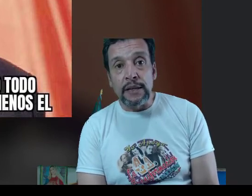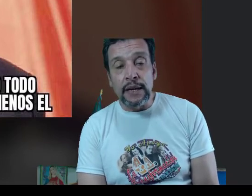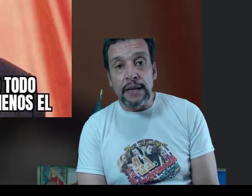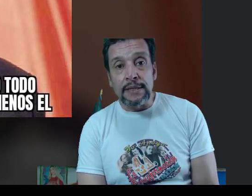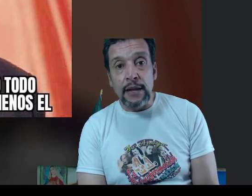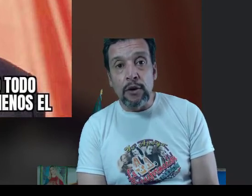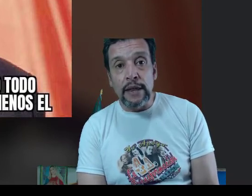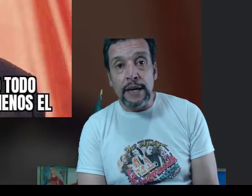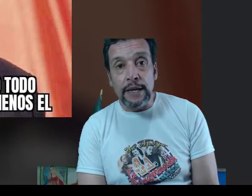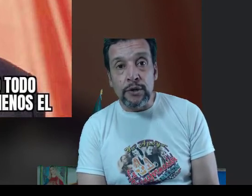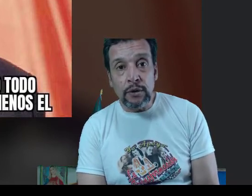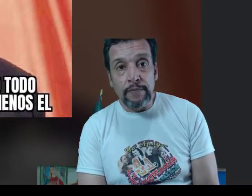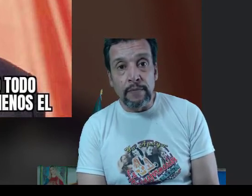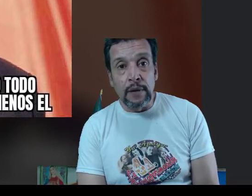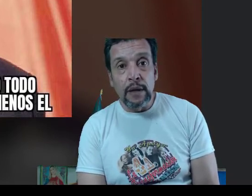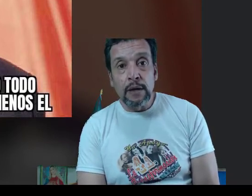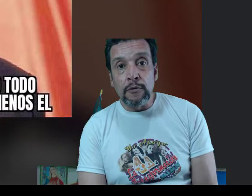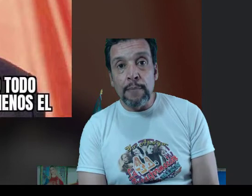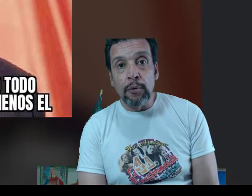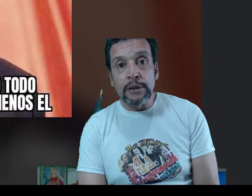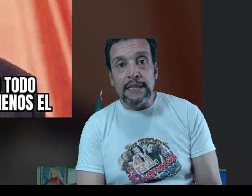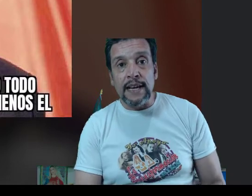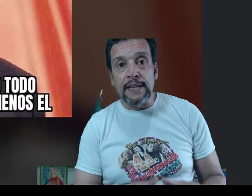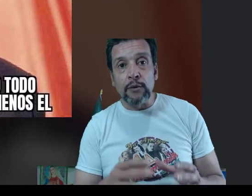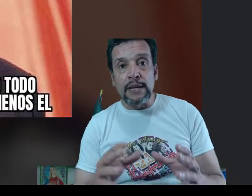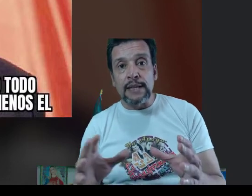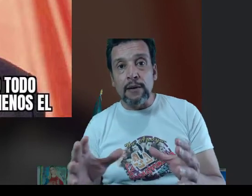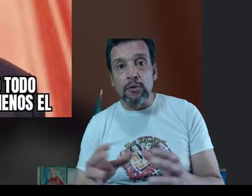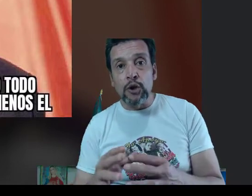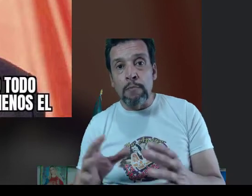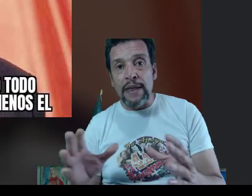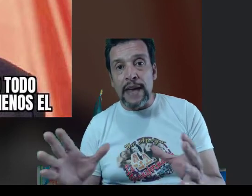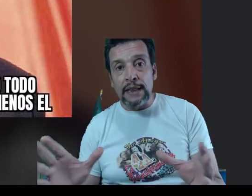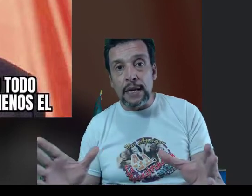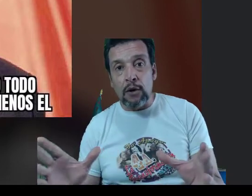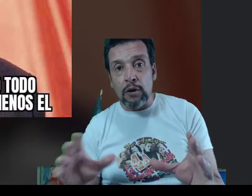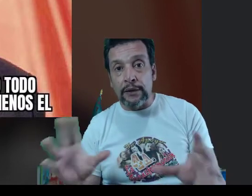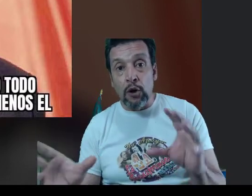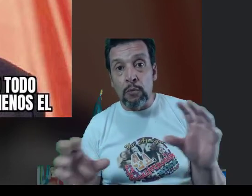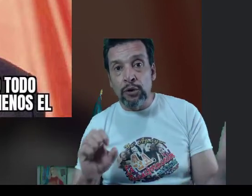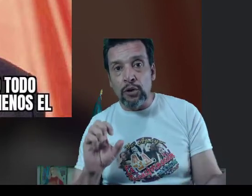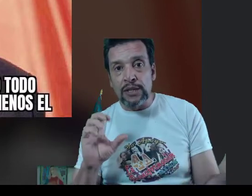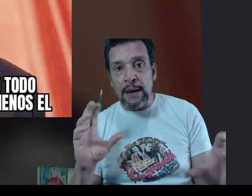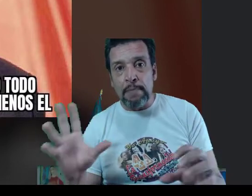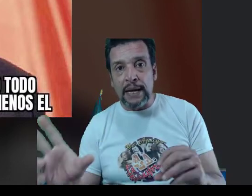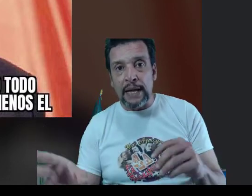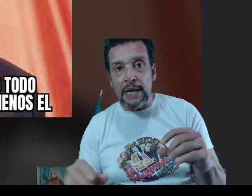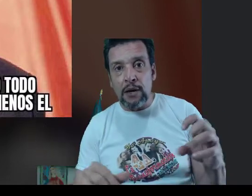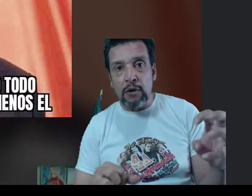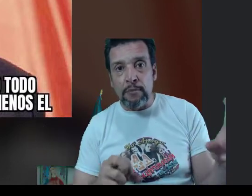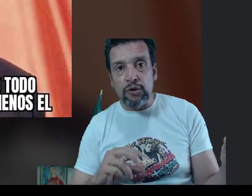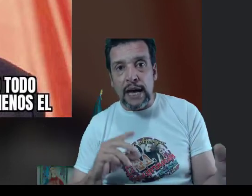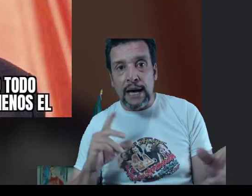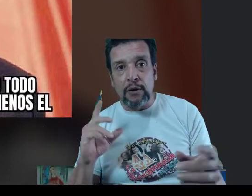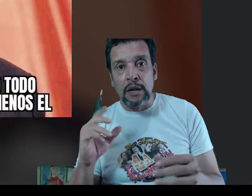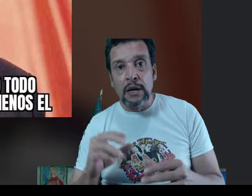Que realmente se viva un auténtico estado de derecho.